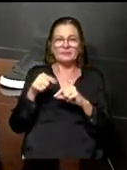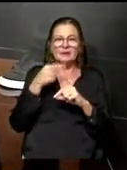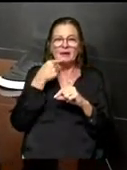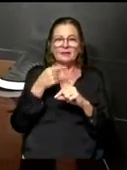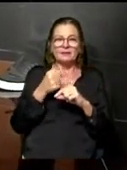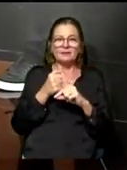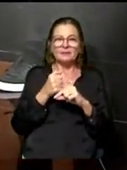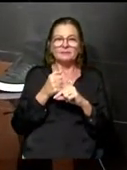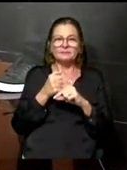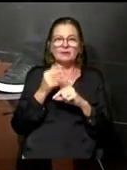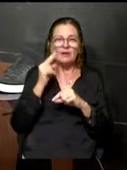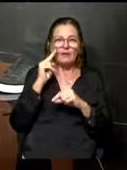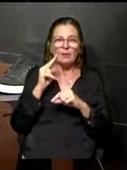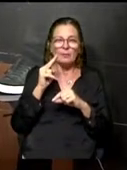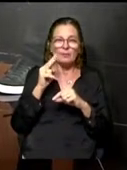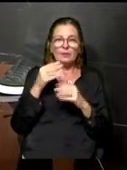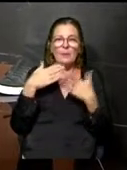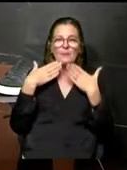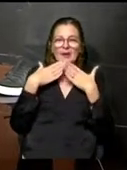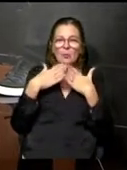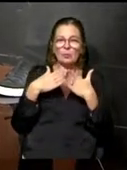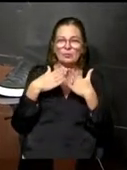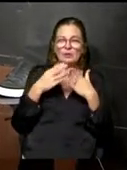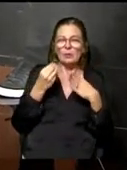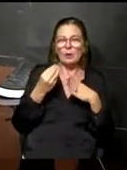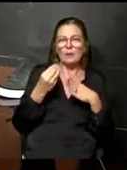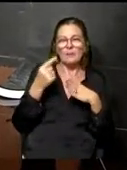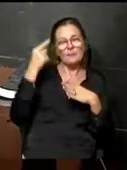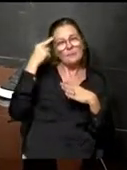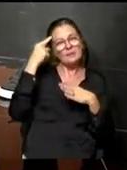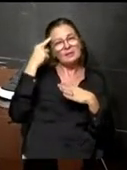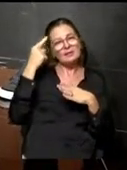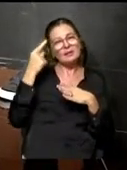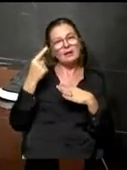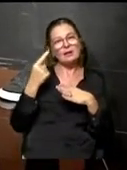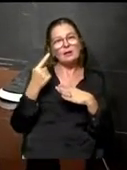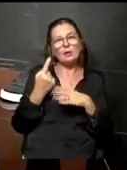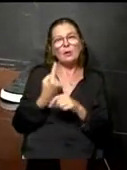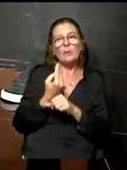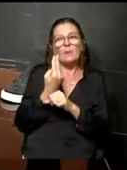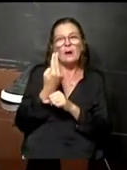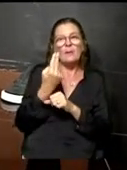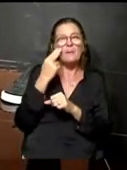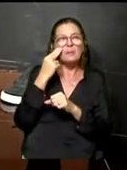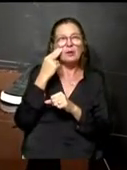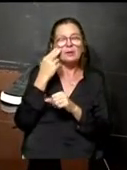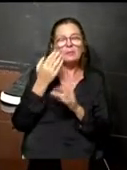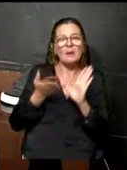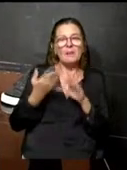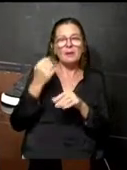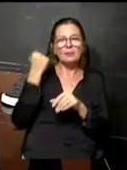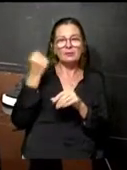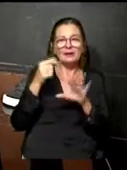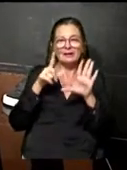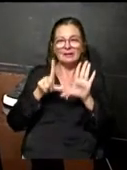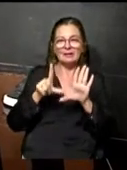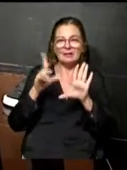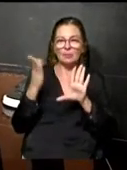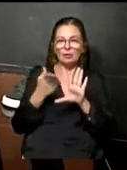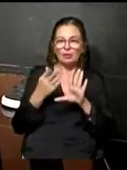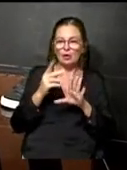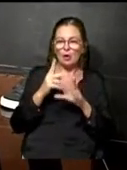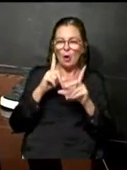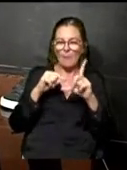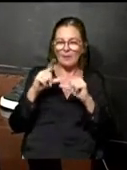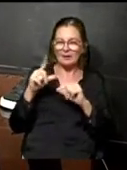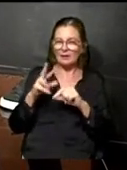Ciudadana, vemos que si se consulta sobre cuáles creen que son los principales problemas del país, el 7% de los encuestados